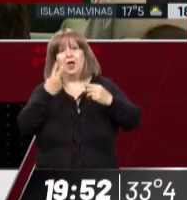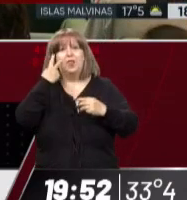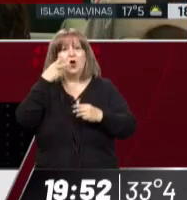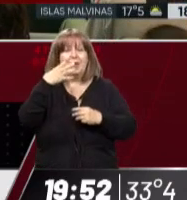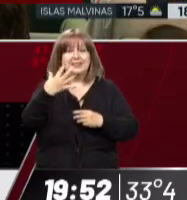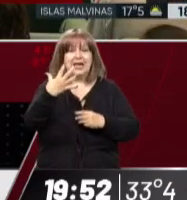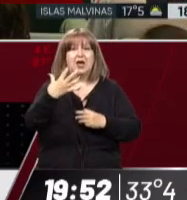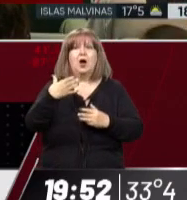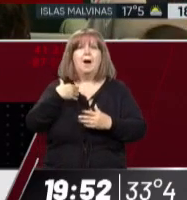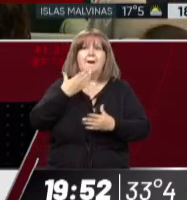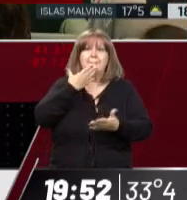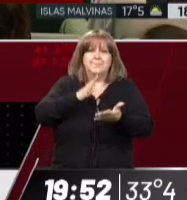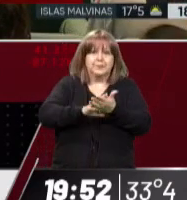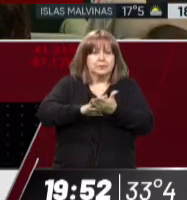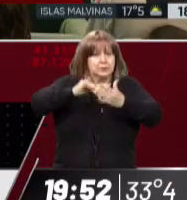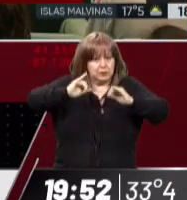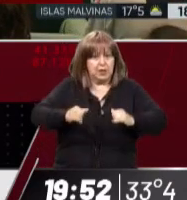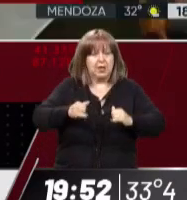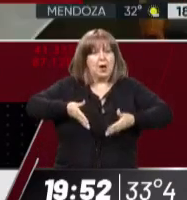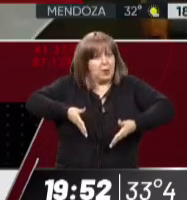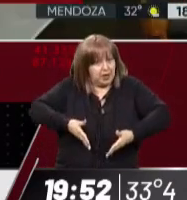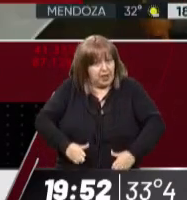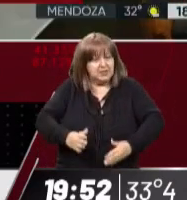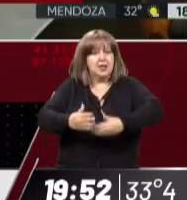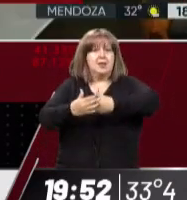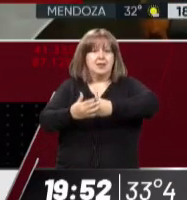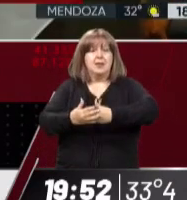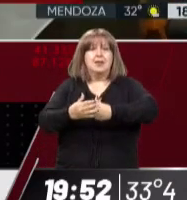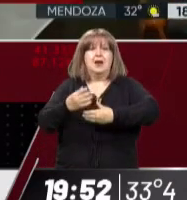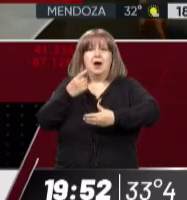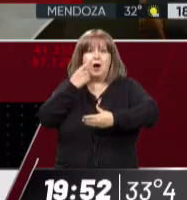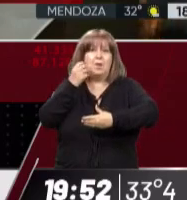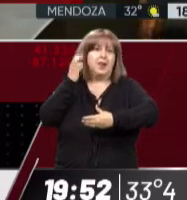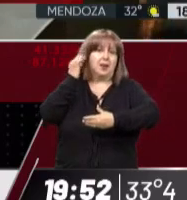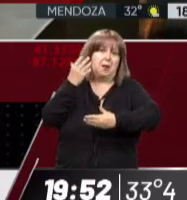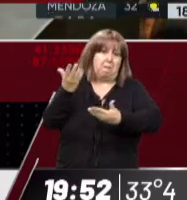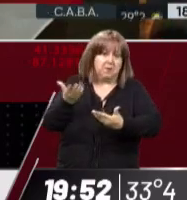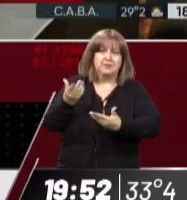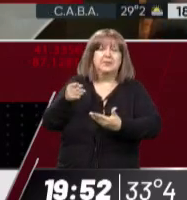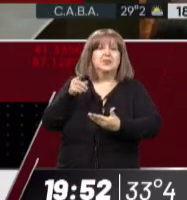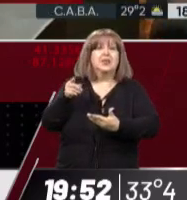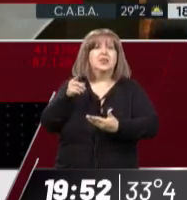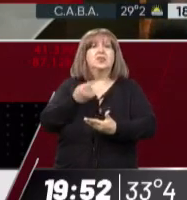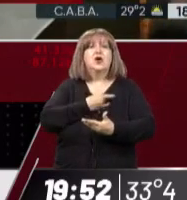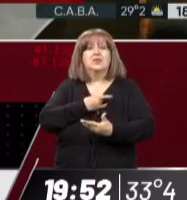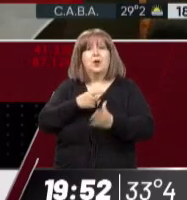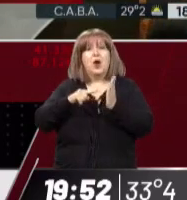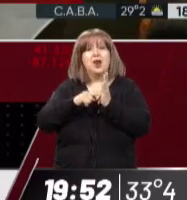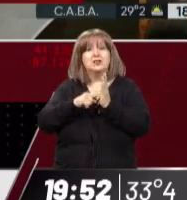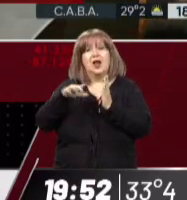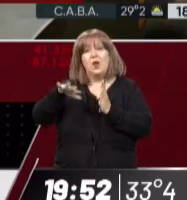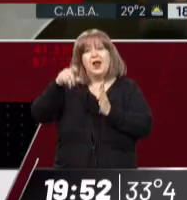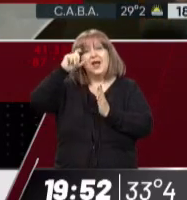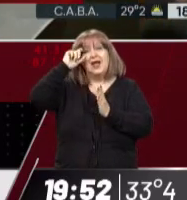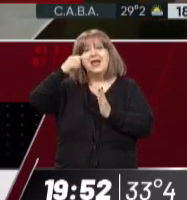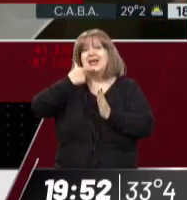de comprobar que efectivamente había nacido un hijo o una hija de Lucía, probablemente en la ESMA, y